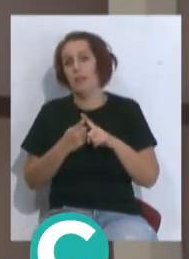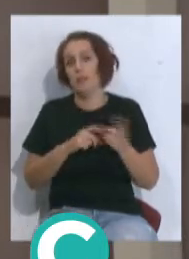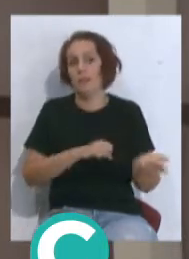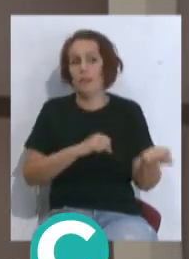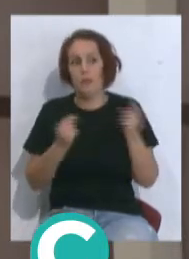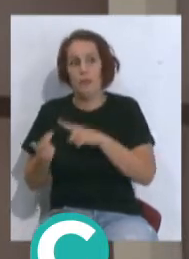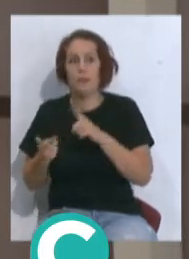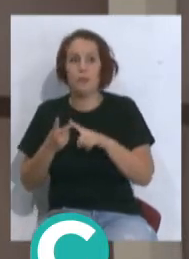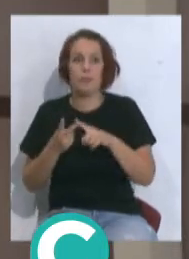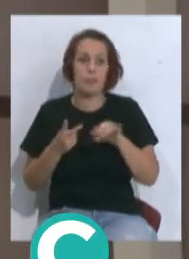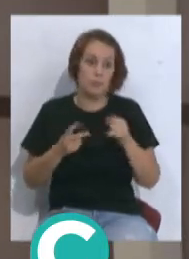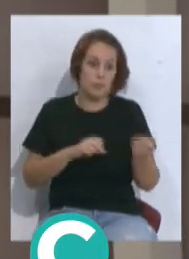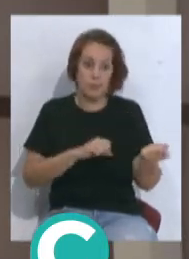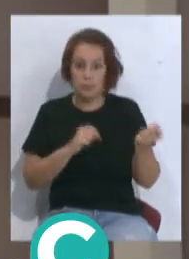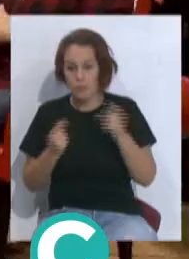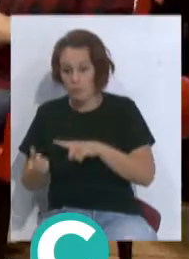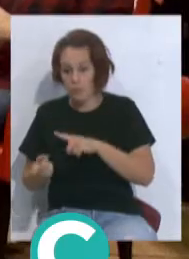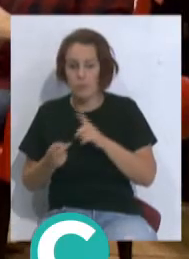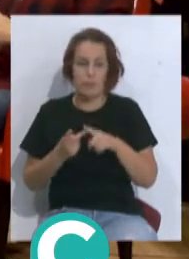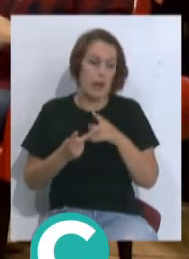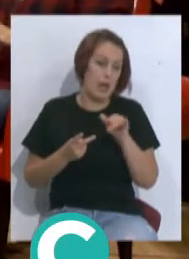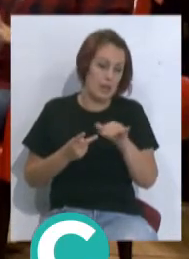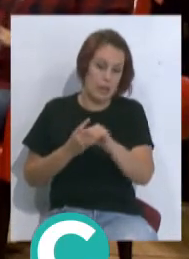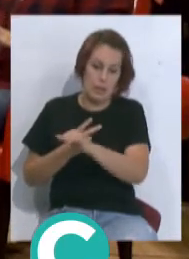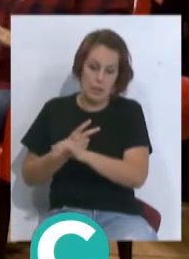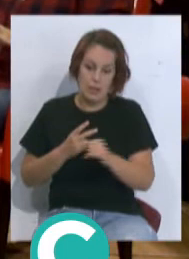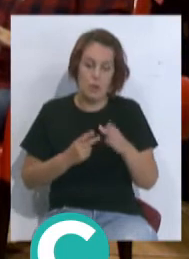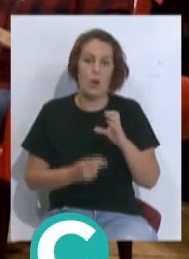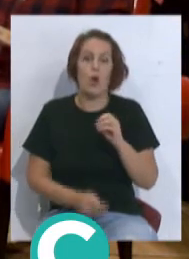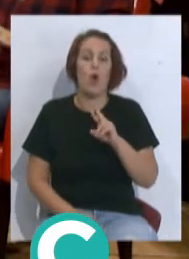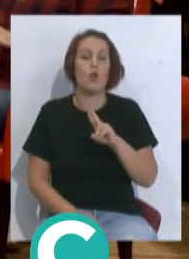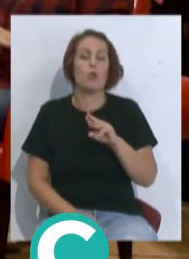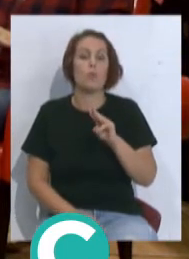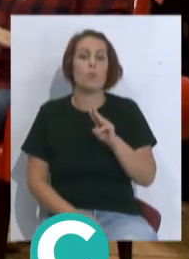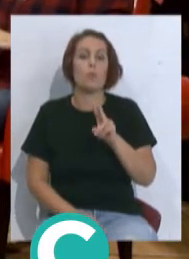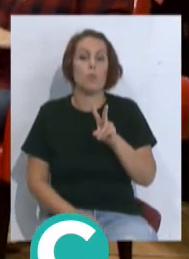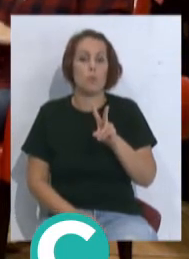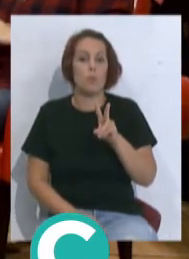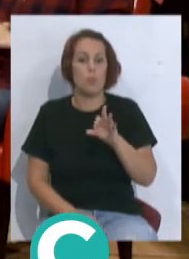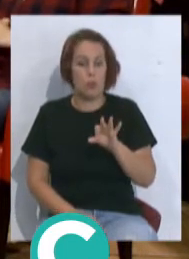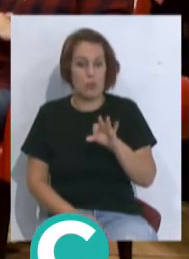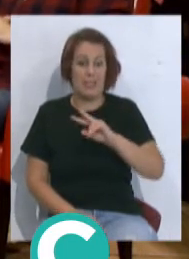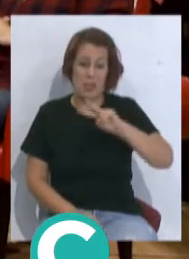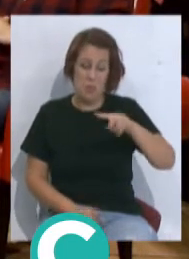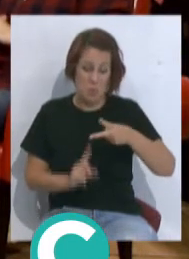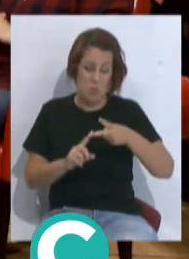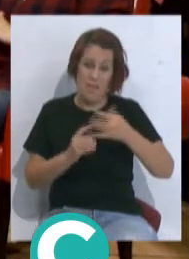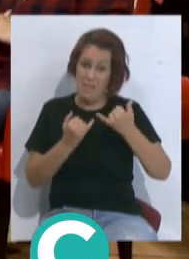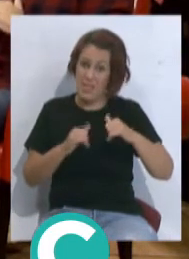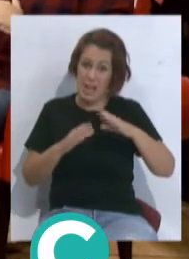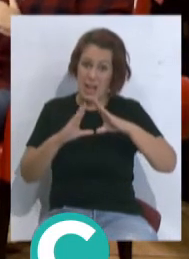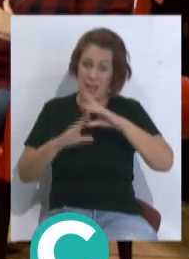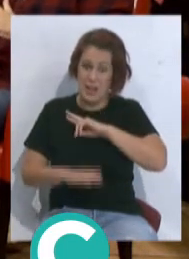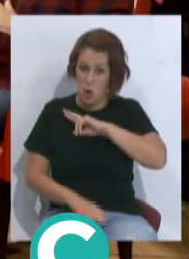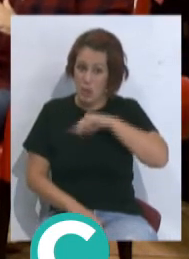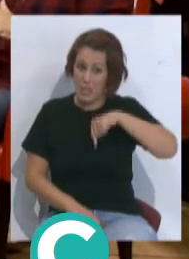traslados, hay mudanza, pero y hay claro, de todo. Luis, no es lo mismo. No es lo mismo. El Corpus, no, la segunda fiesta, sí, no, claro. Religiosa. No es lo mismo. Lo que pasa es que el componente religioso,